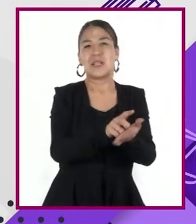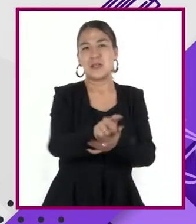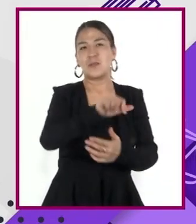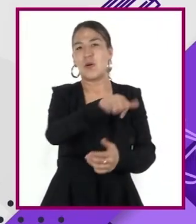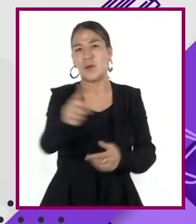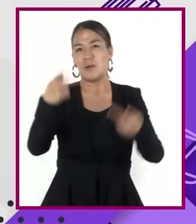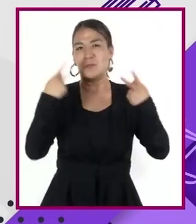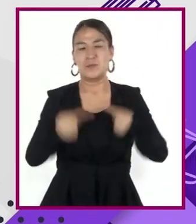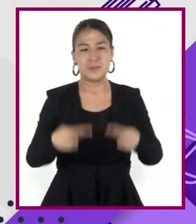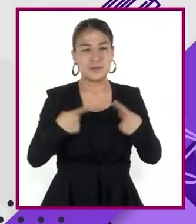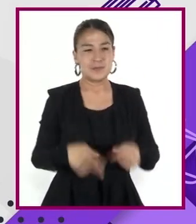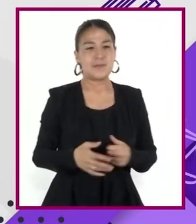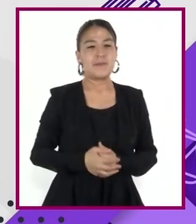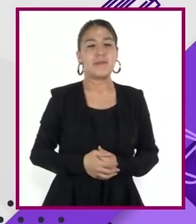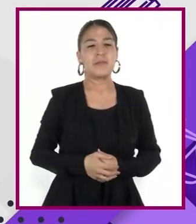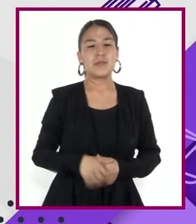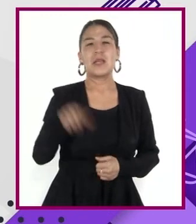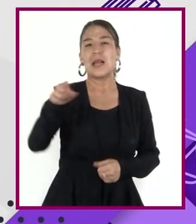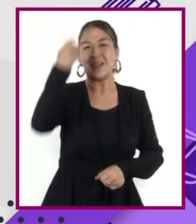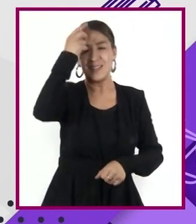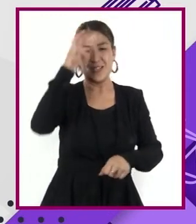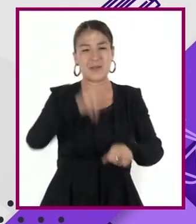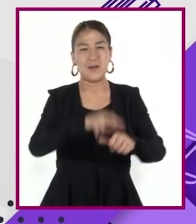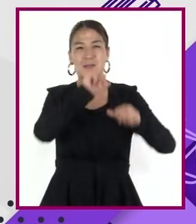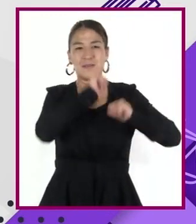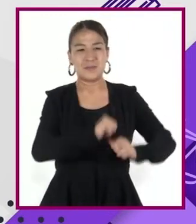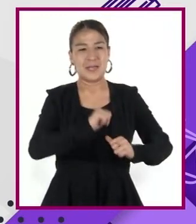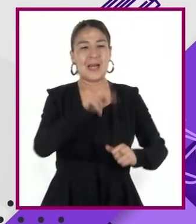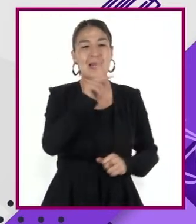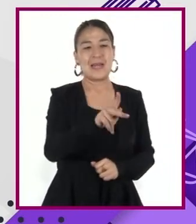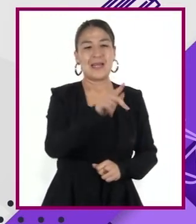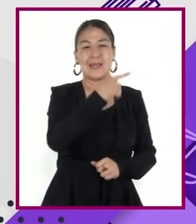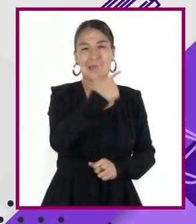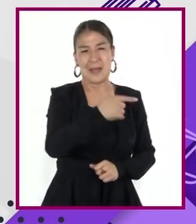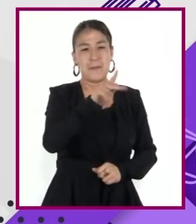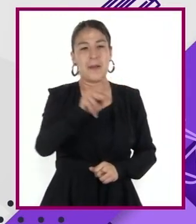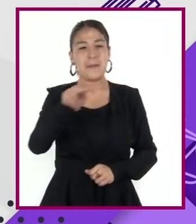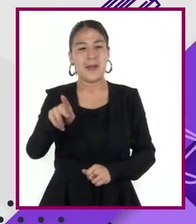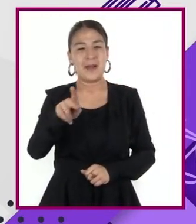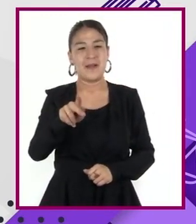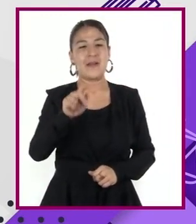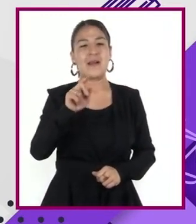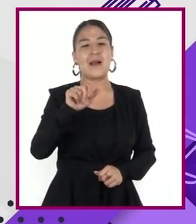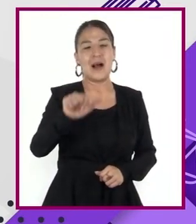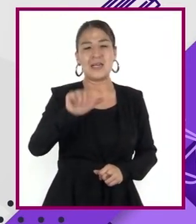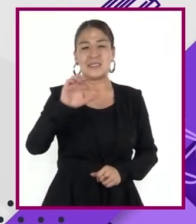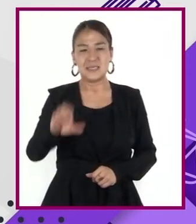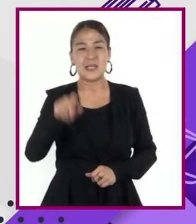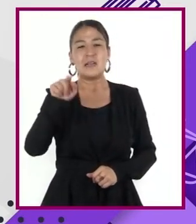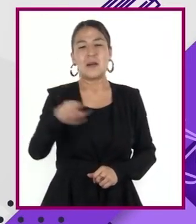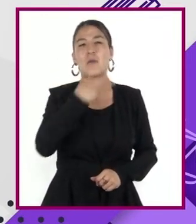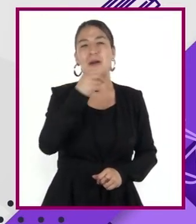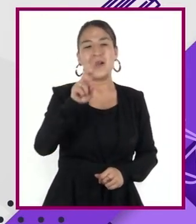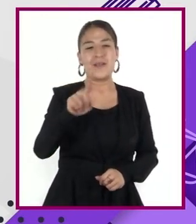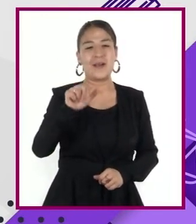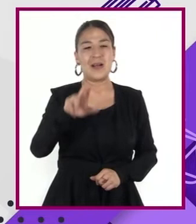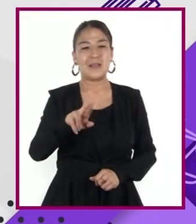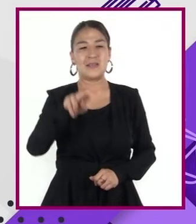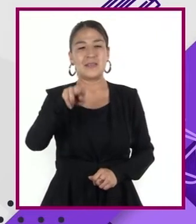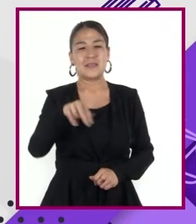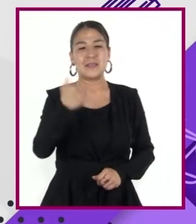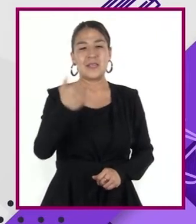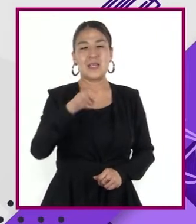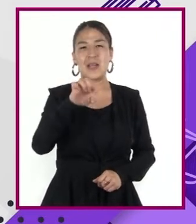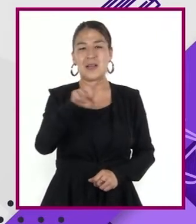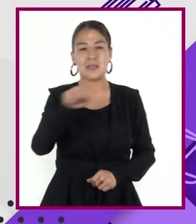Por su parte, el director ejecutivo de GPP-AC, Darinel Rodríguez, dijo al secretario